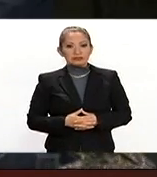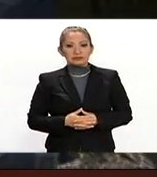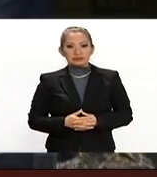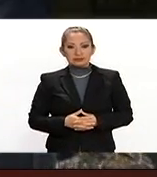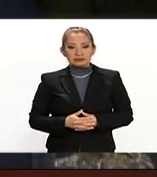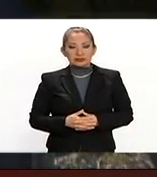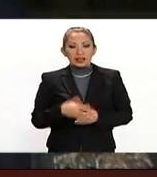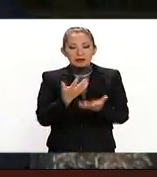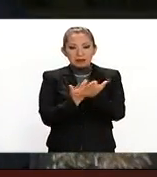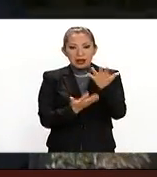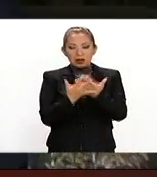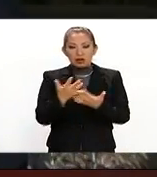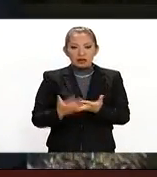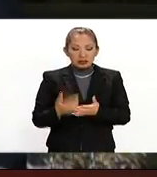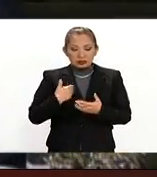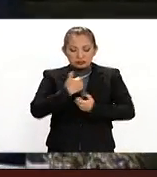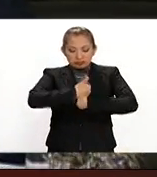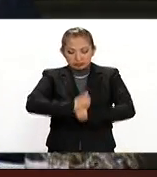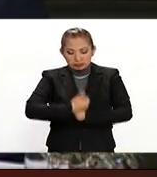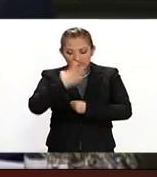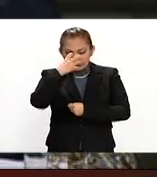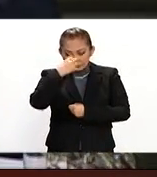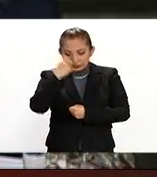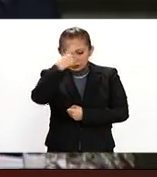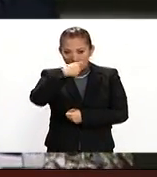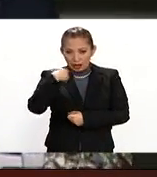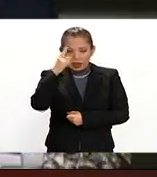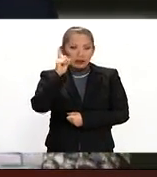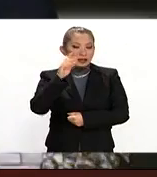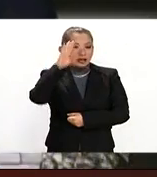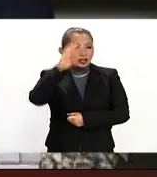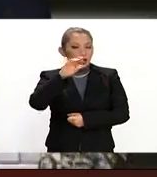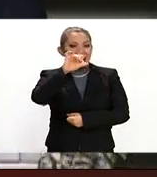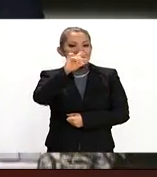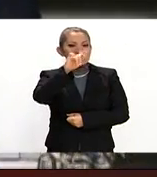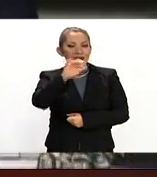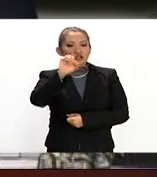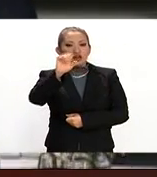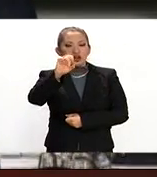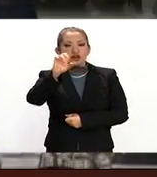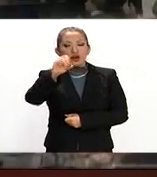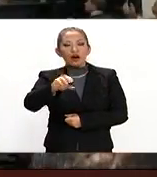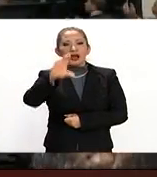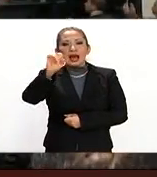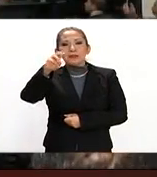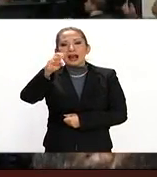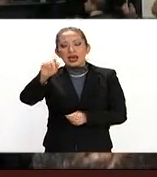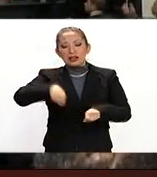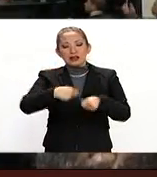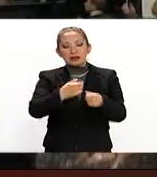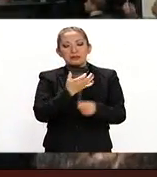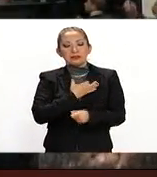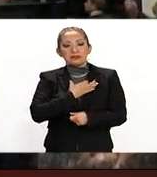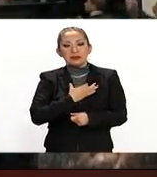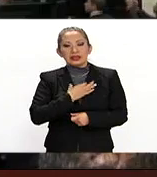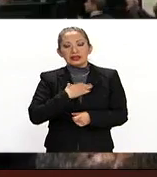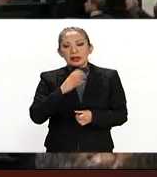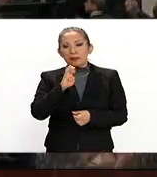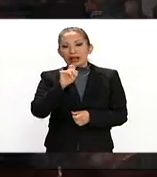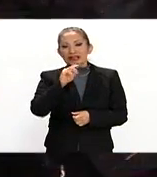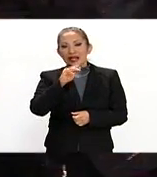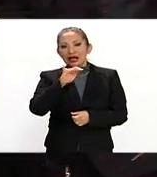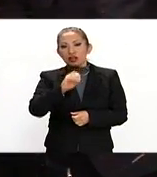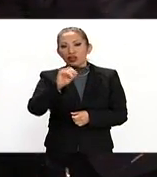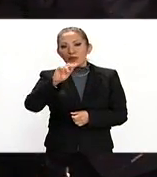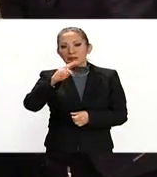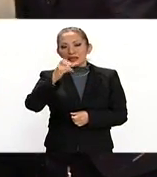Con manos temblorosas, la pena y el sufrimiento en el rostro, la señora Clitia del Socorro Cámara Murillo recibió la medalla Belisario Domínguez.